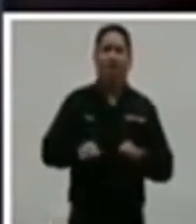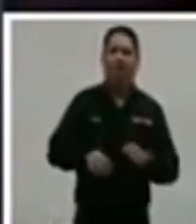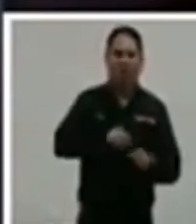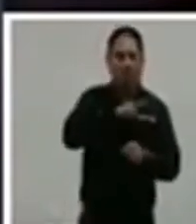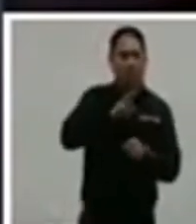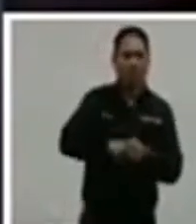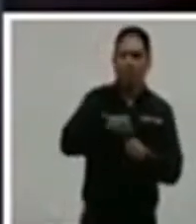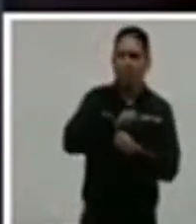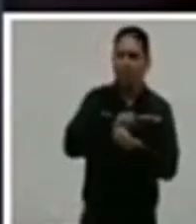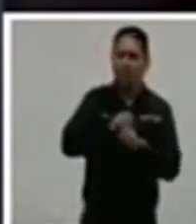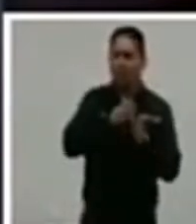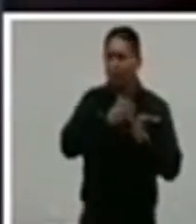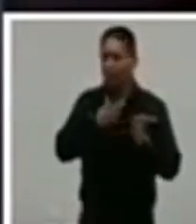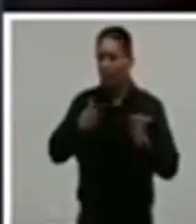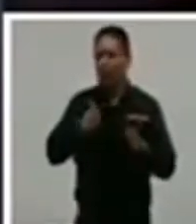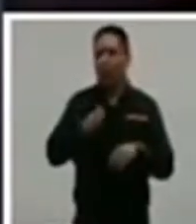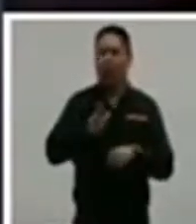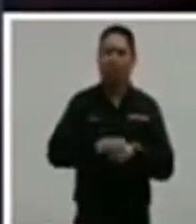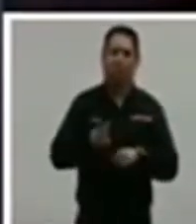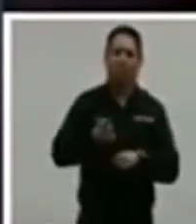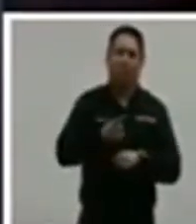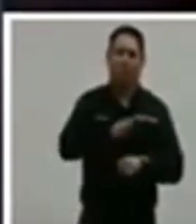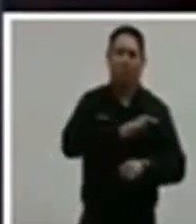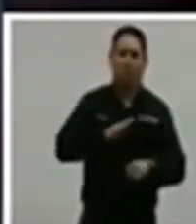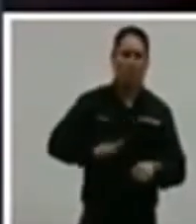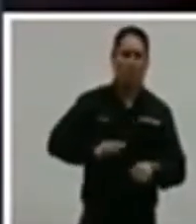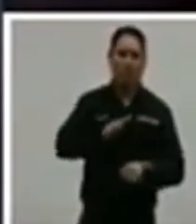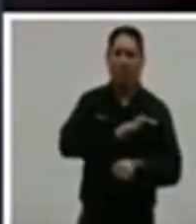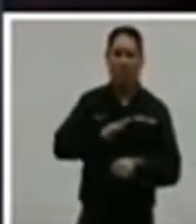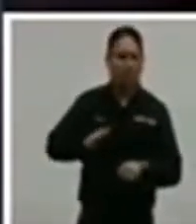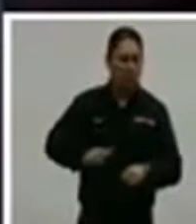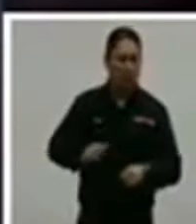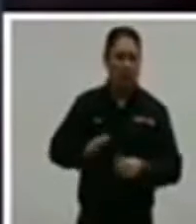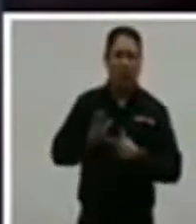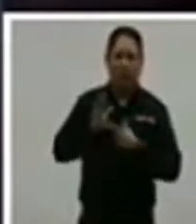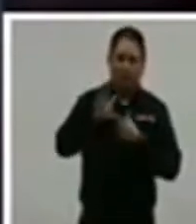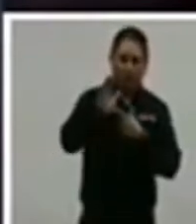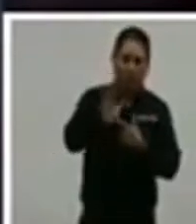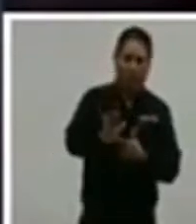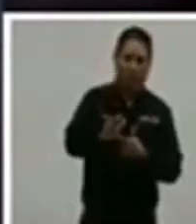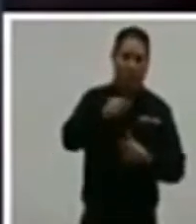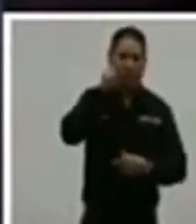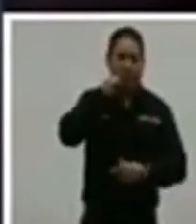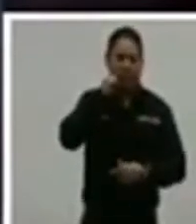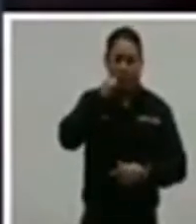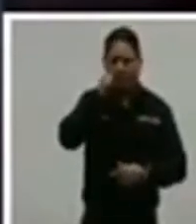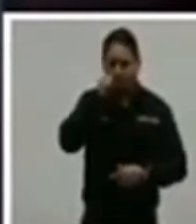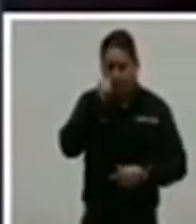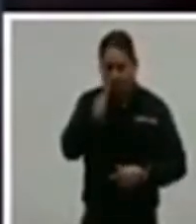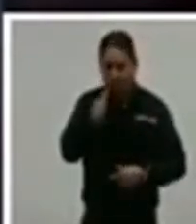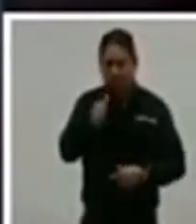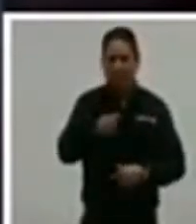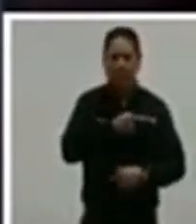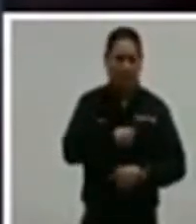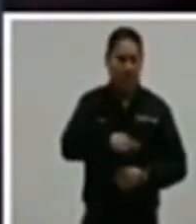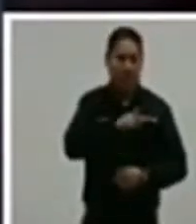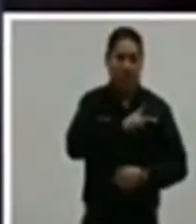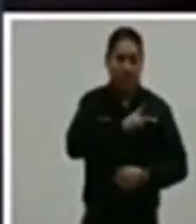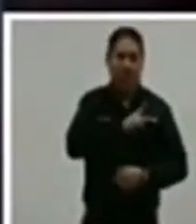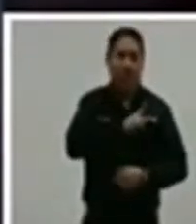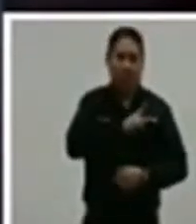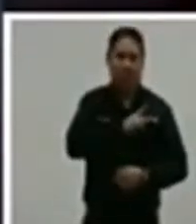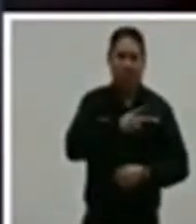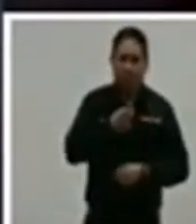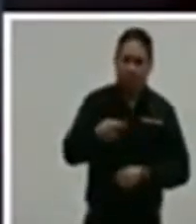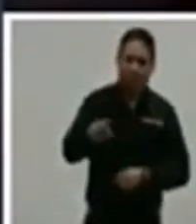normalidad que quisiéramos. ¿Por qué? Porque los ayuntamientos están presentando el estar pendiente del tema de salud pública. Sin